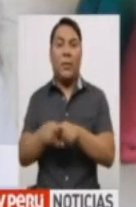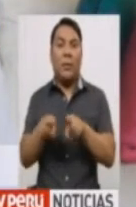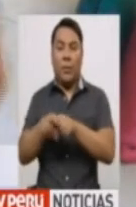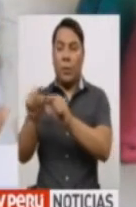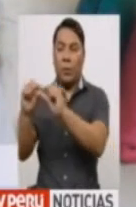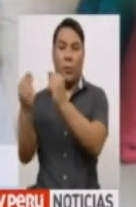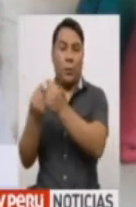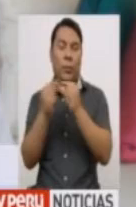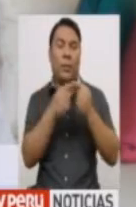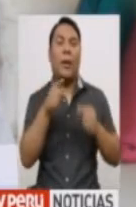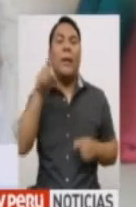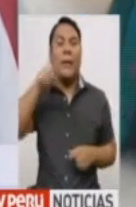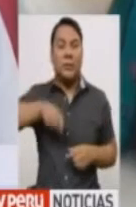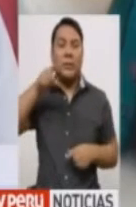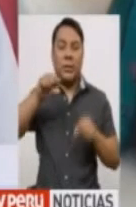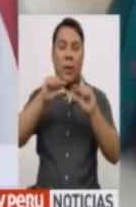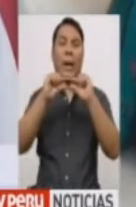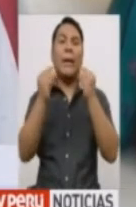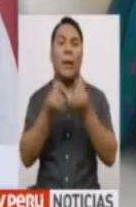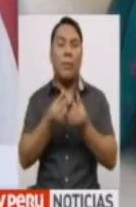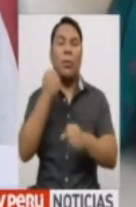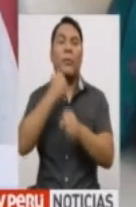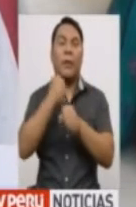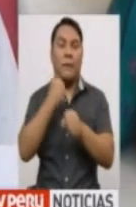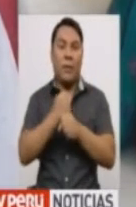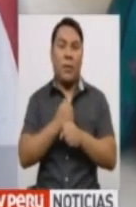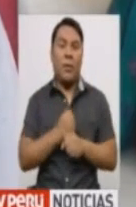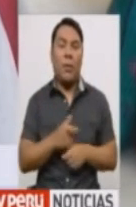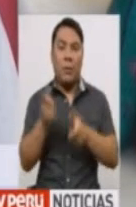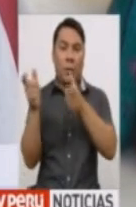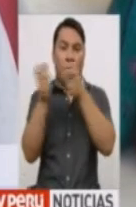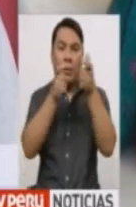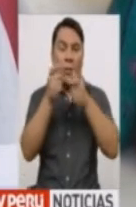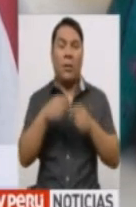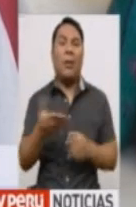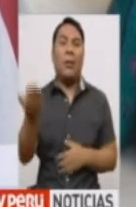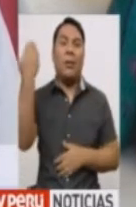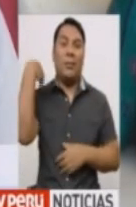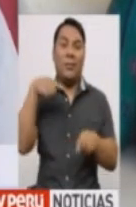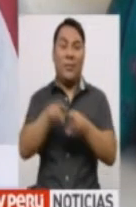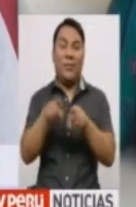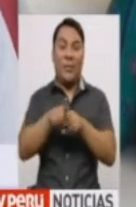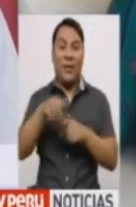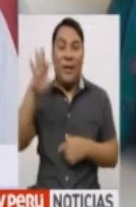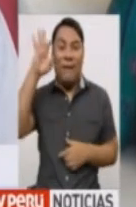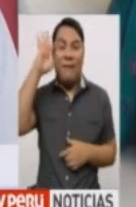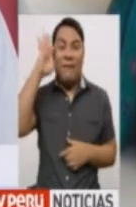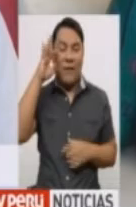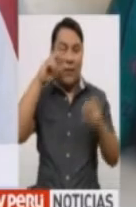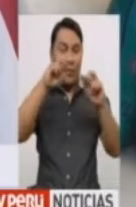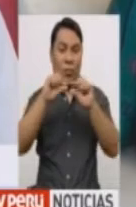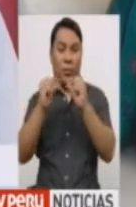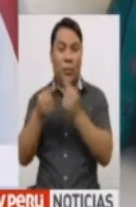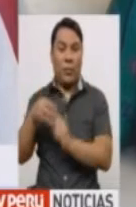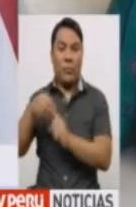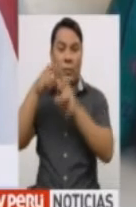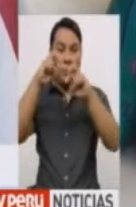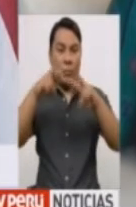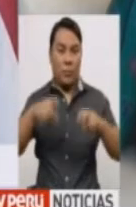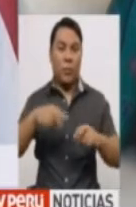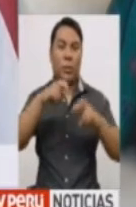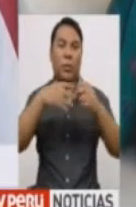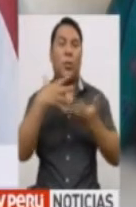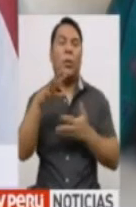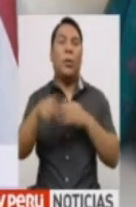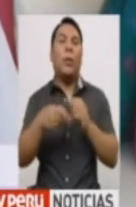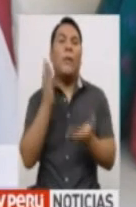similar. Se requiere un equipo de trabajo. La Procuraduría ad hoc para el caso Fujimori y Montesinos le ha aportado al país un